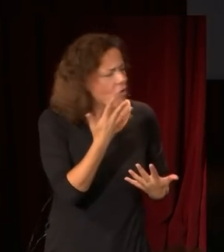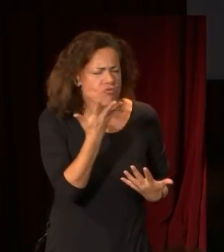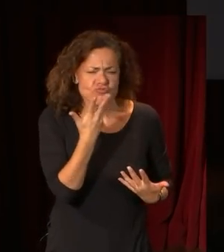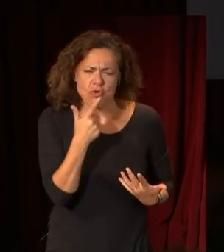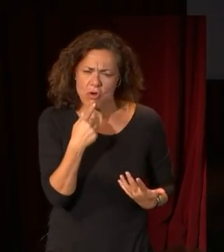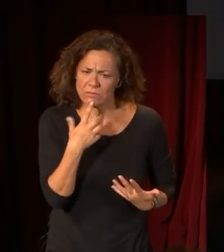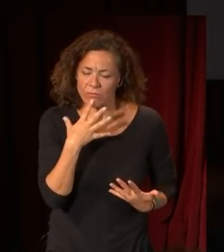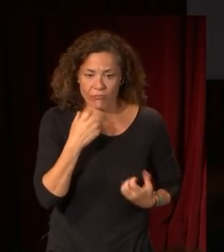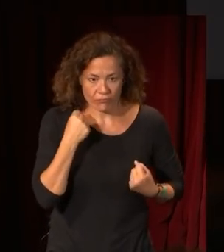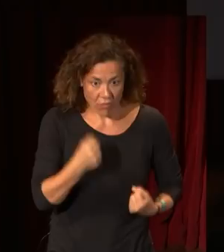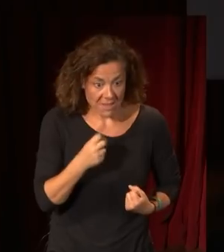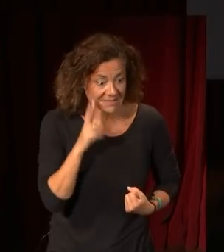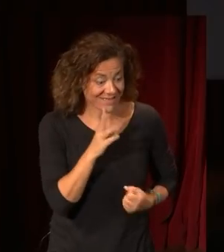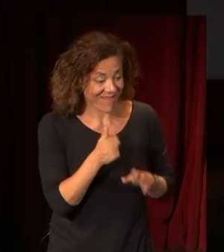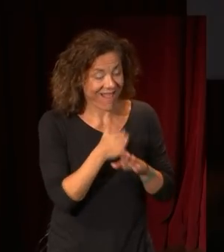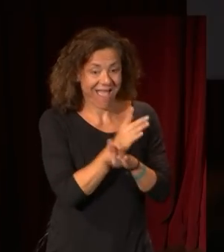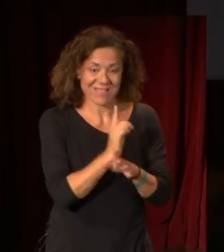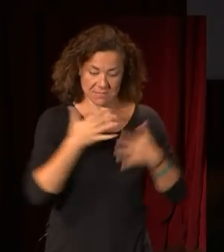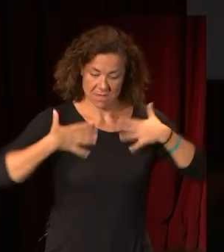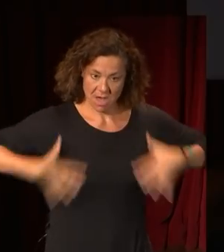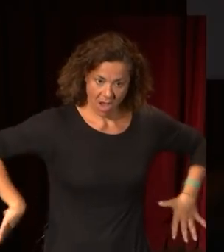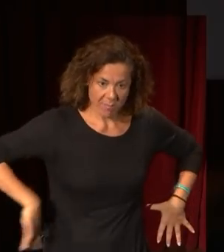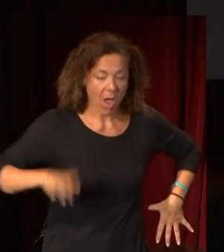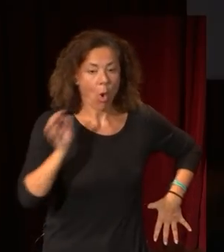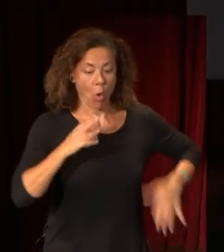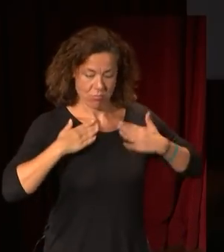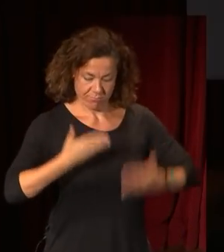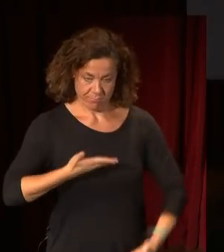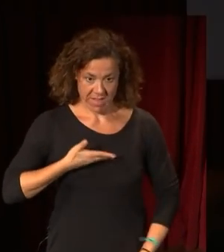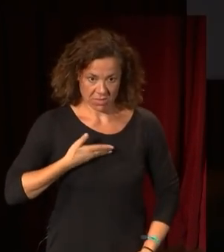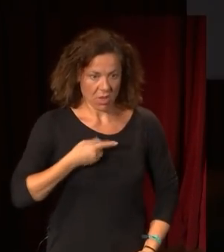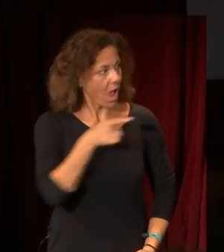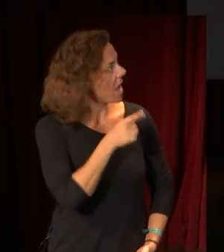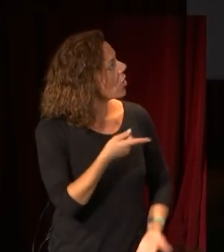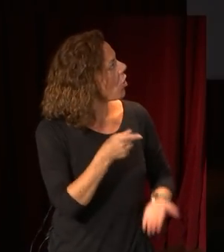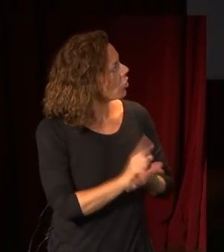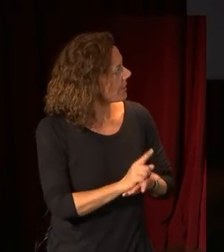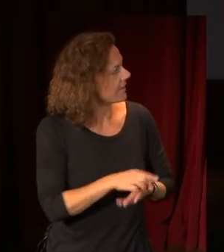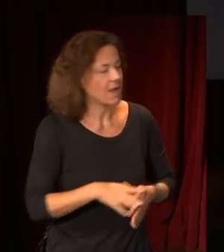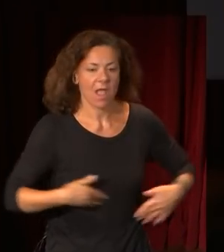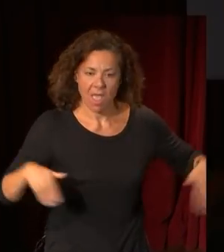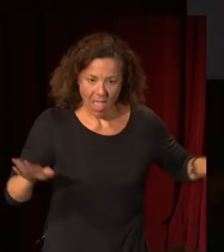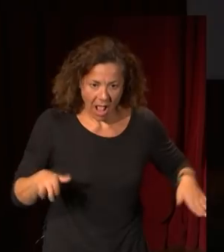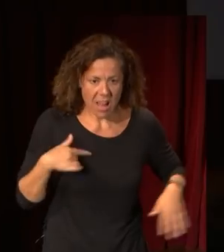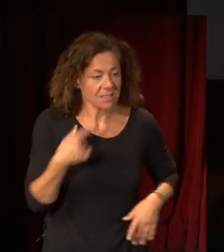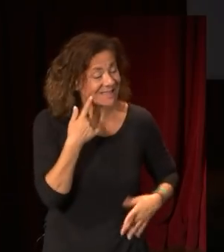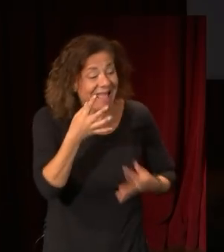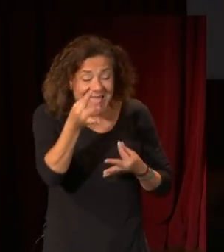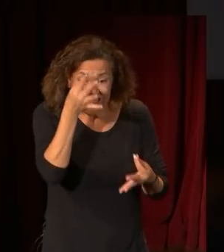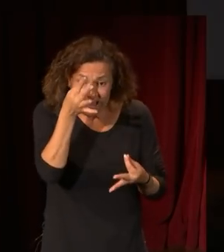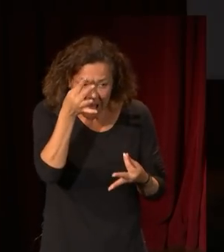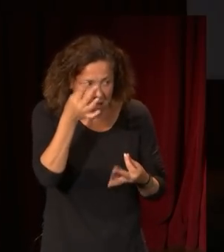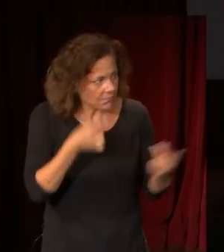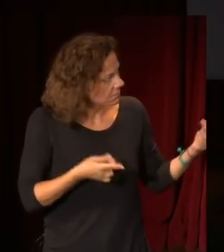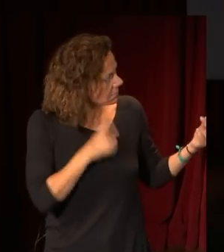fascinante que veíamos antes en la zona de la capa o también del peto se reproduce de nuevo en estas alas en este detalle mínimo de las